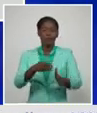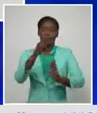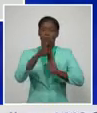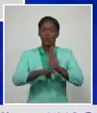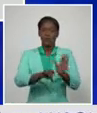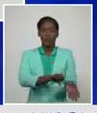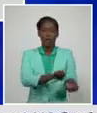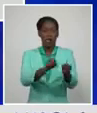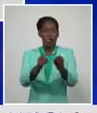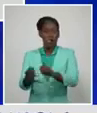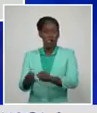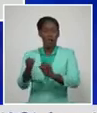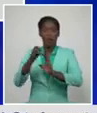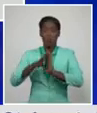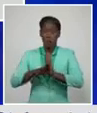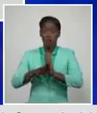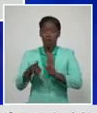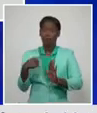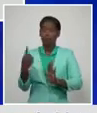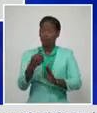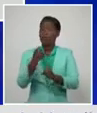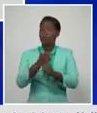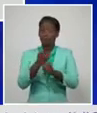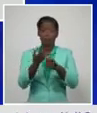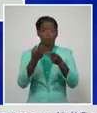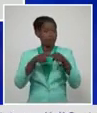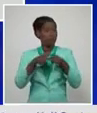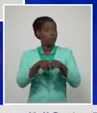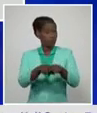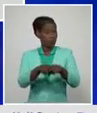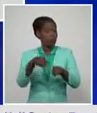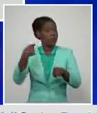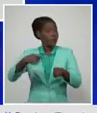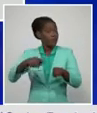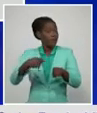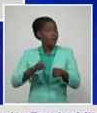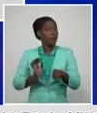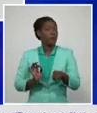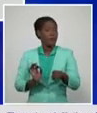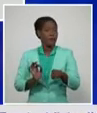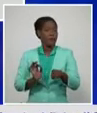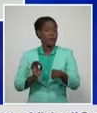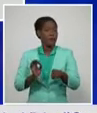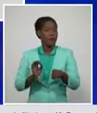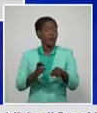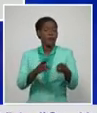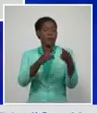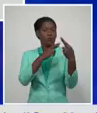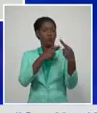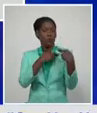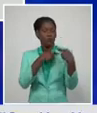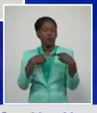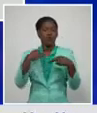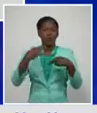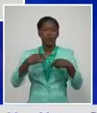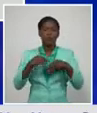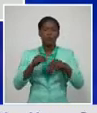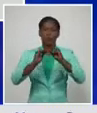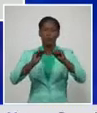restricciones, la participación de nuestra población, hay que decir que siempre que se ha llamado,